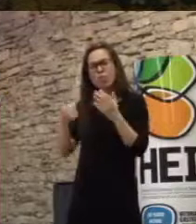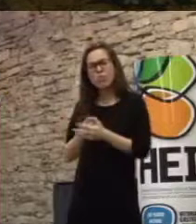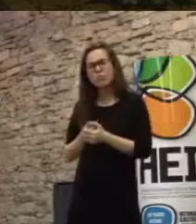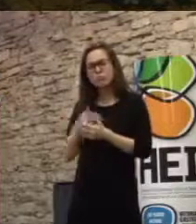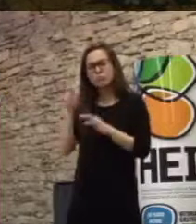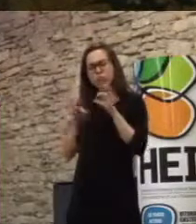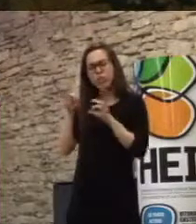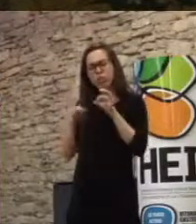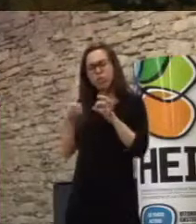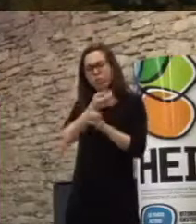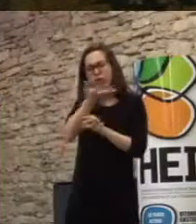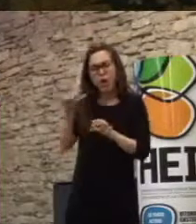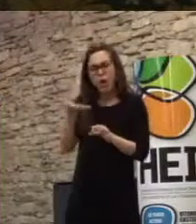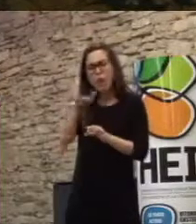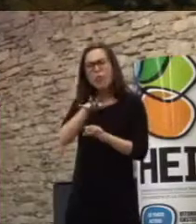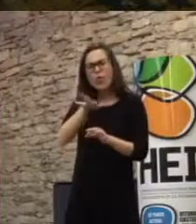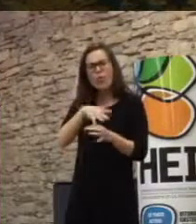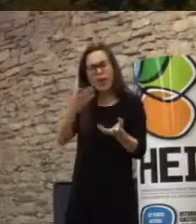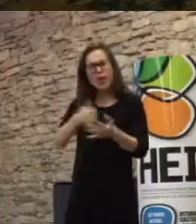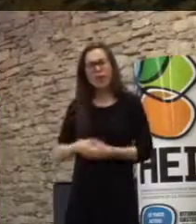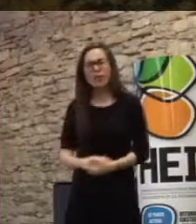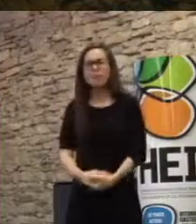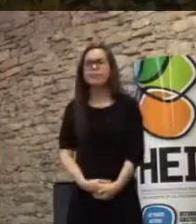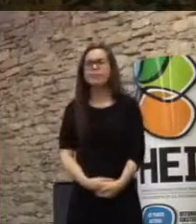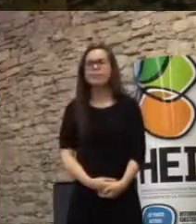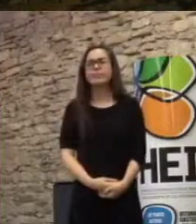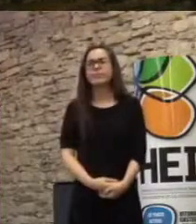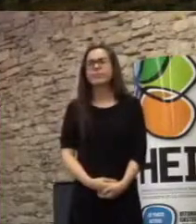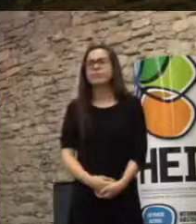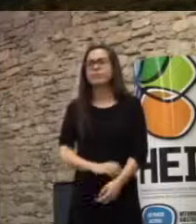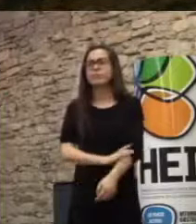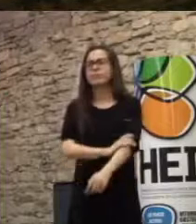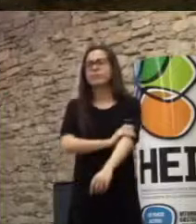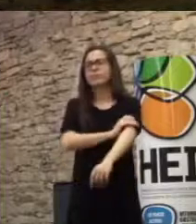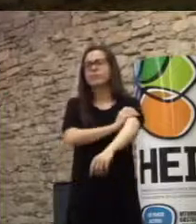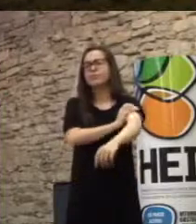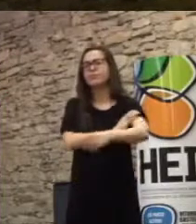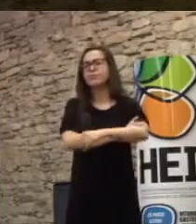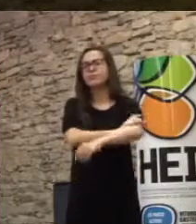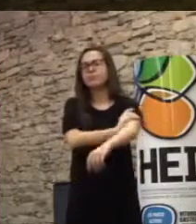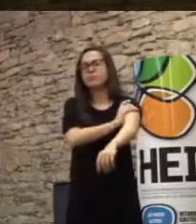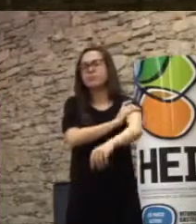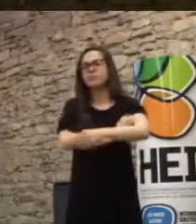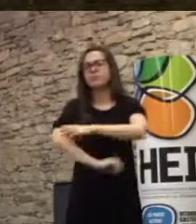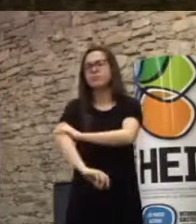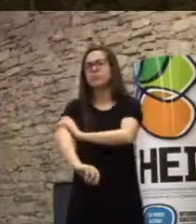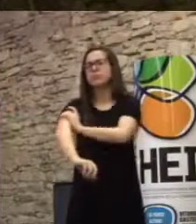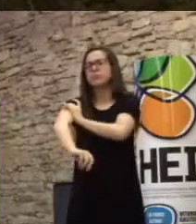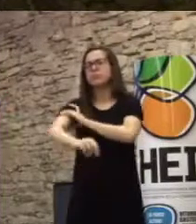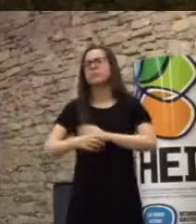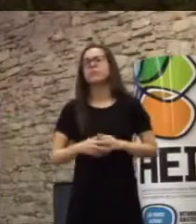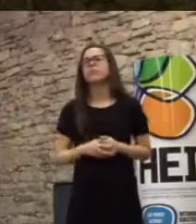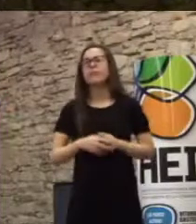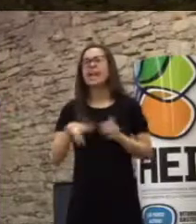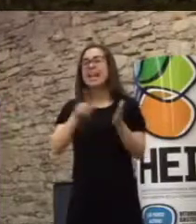resto de la influencia en la comunicación dónde se va en el lenguaje no verbal